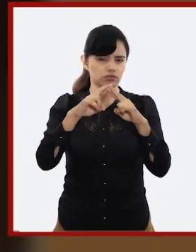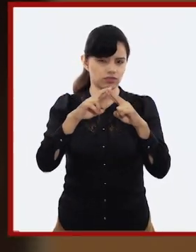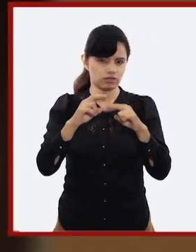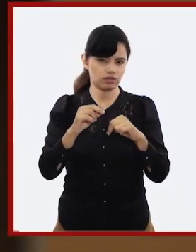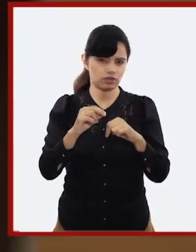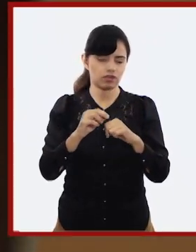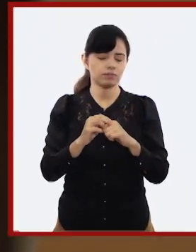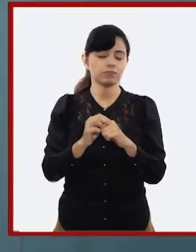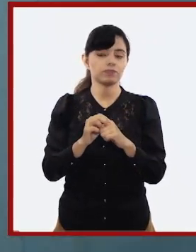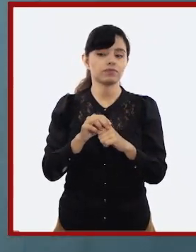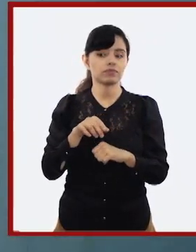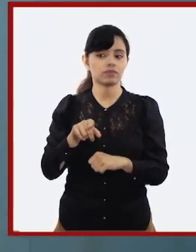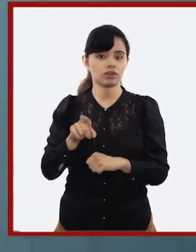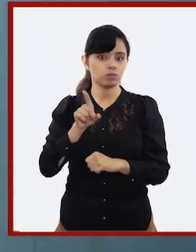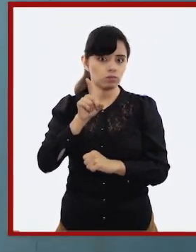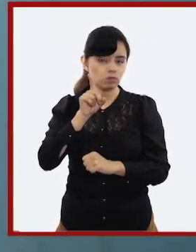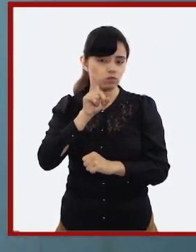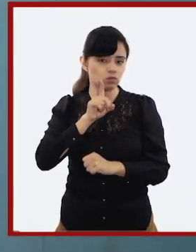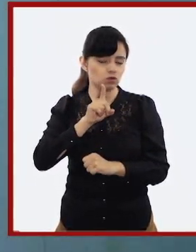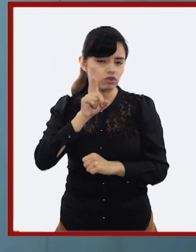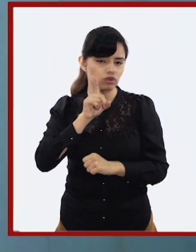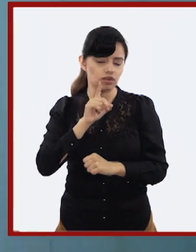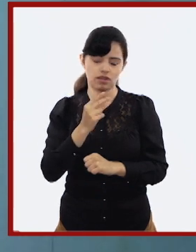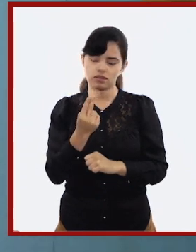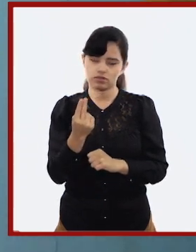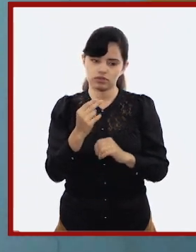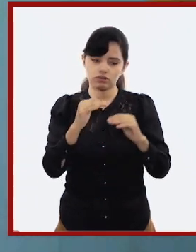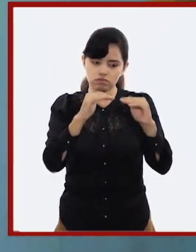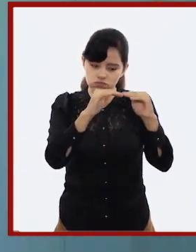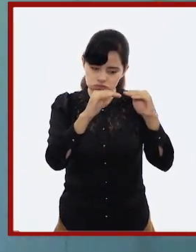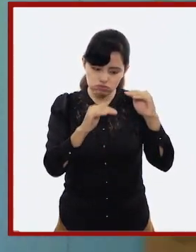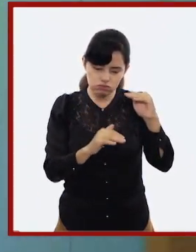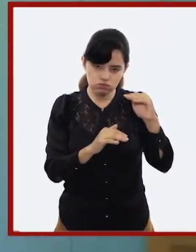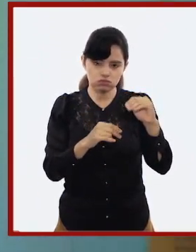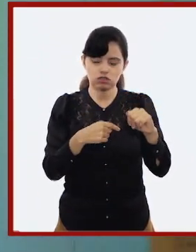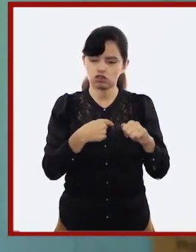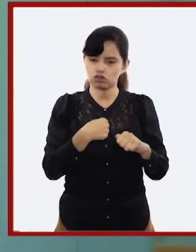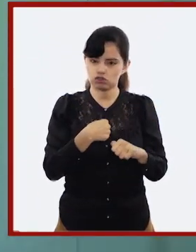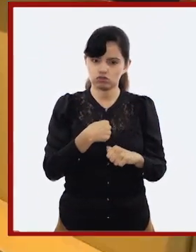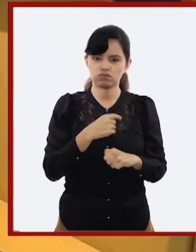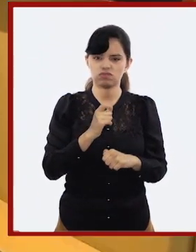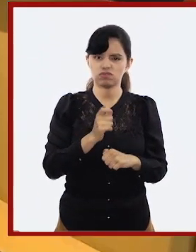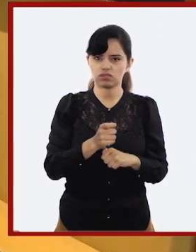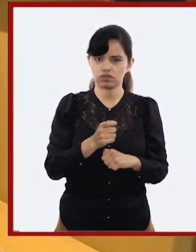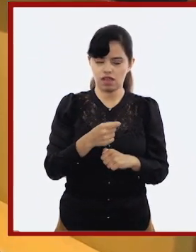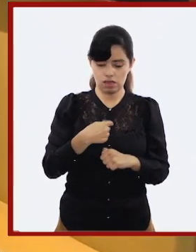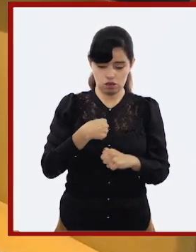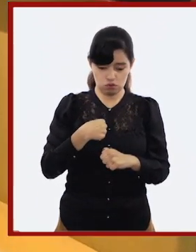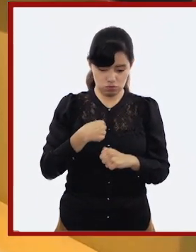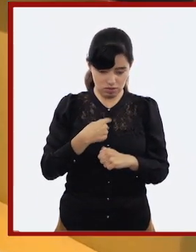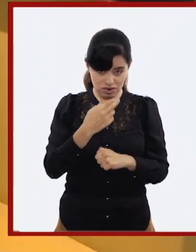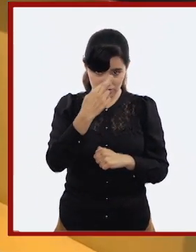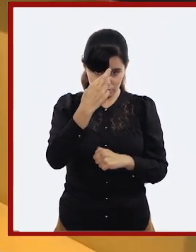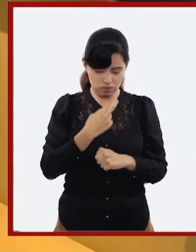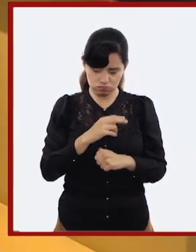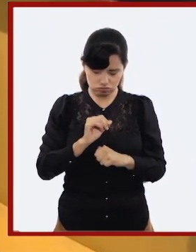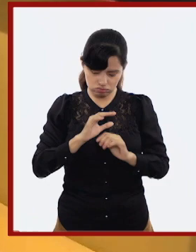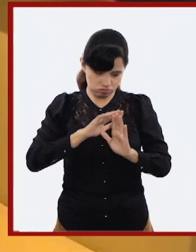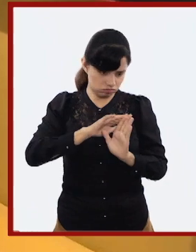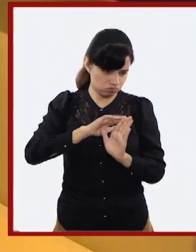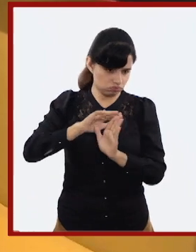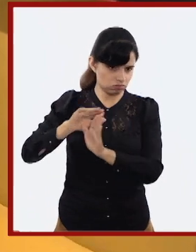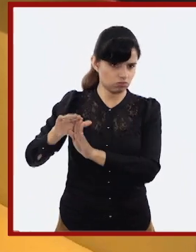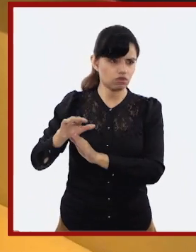religiosa en la que la mujer debe ser abnegada, o sea, negarse a sí misma para servir a